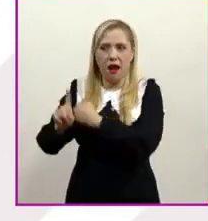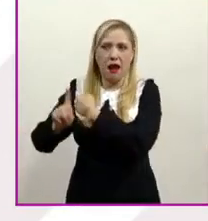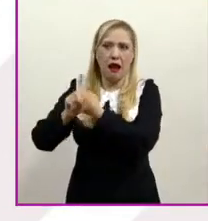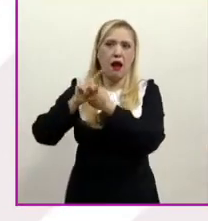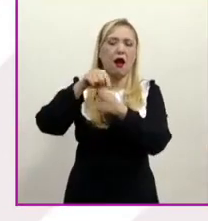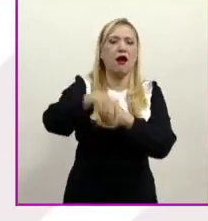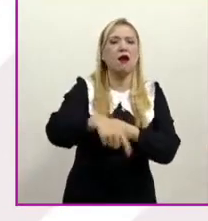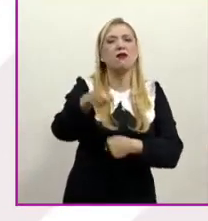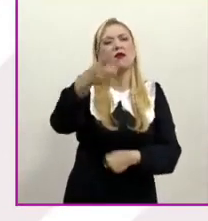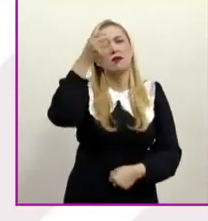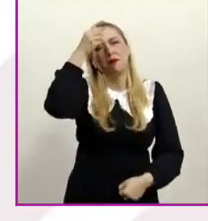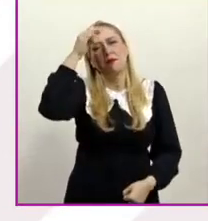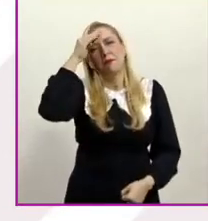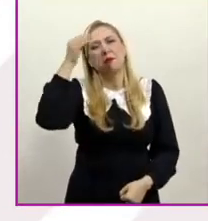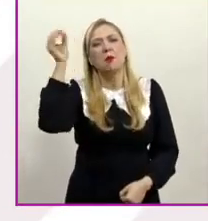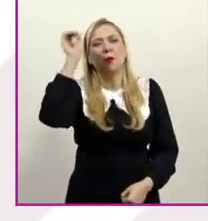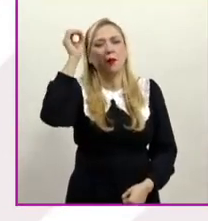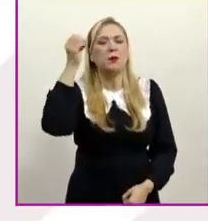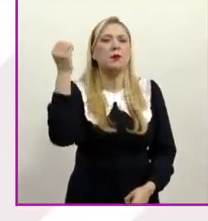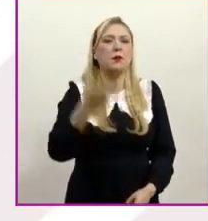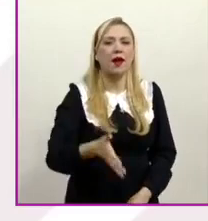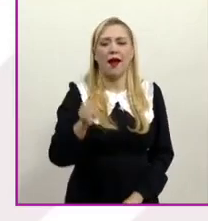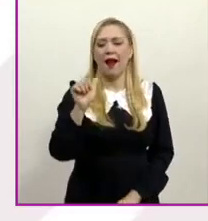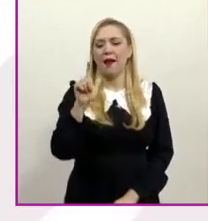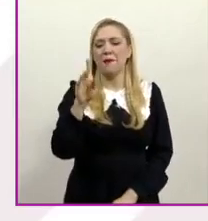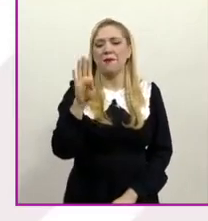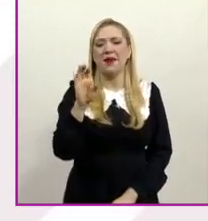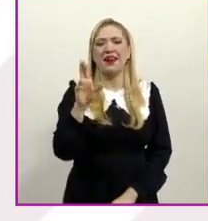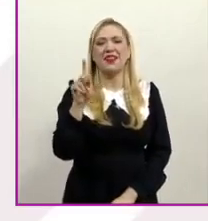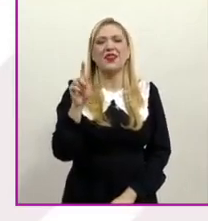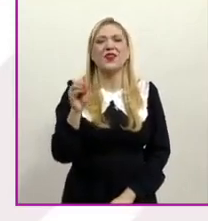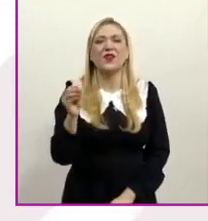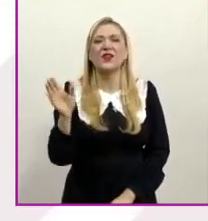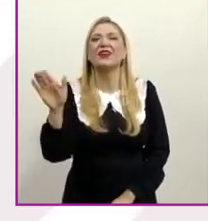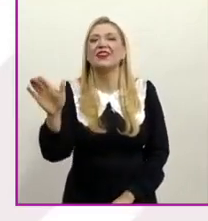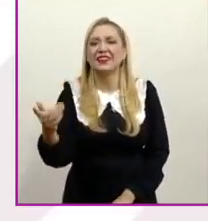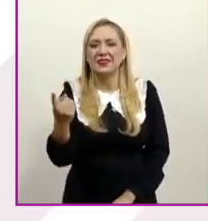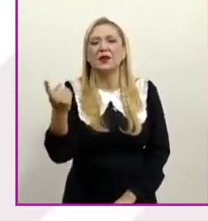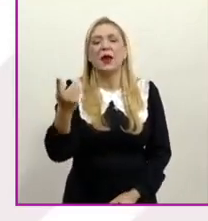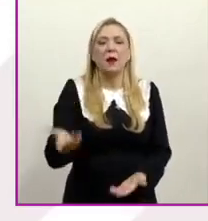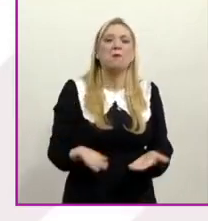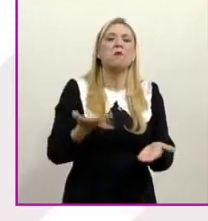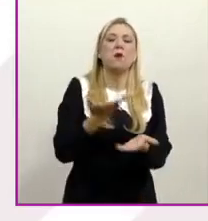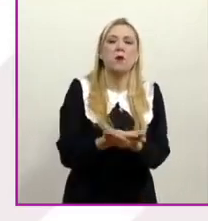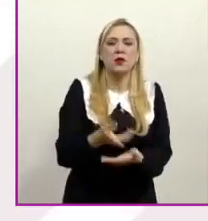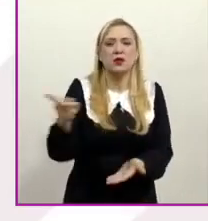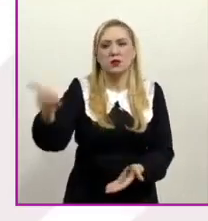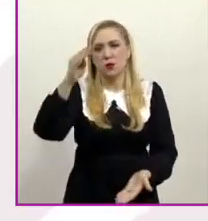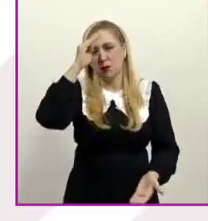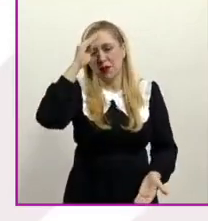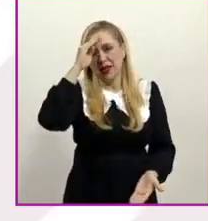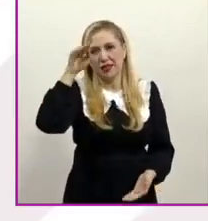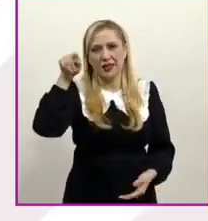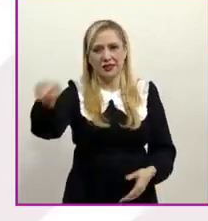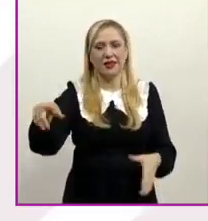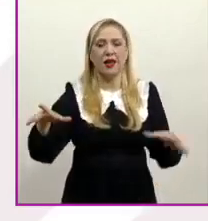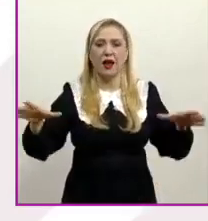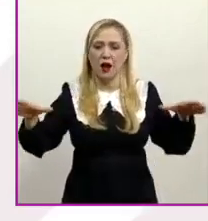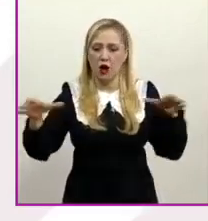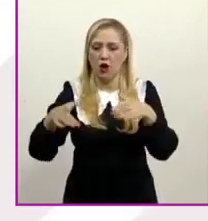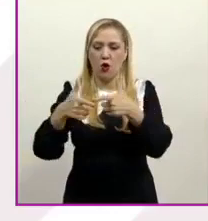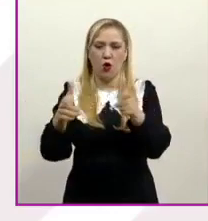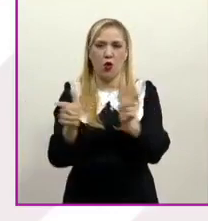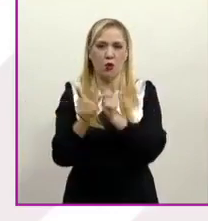yo sé que siempre estas preguntas es la pregunta del millón, ¿no? Pero, ¿qué propuestas desde Poder Prieto y desde